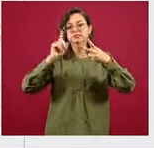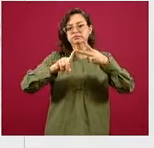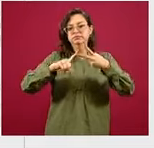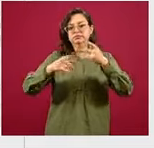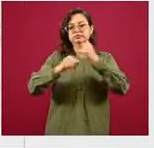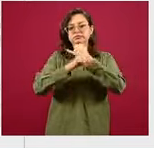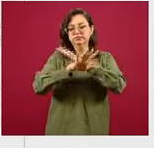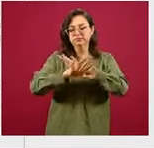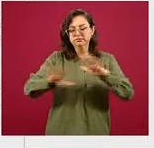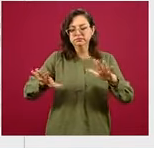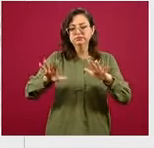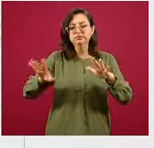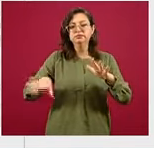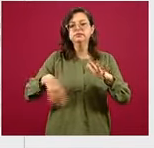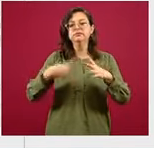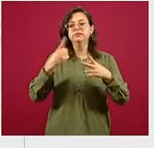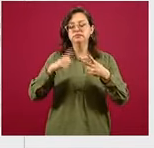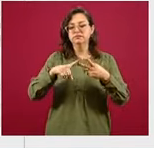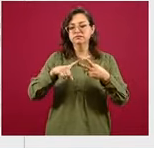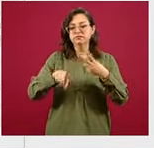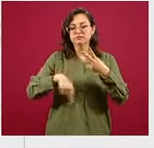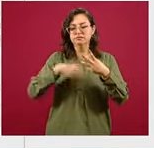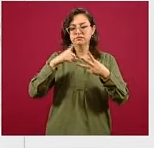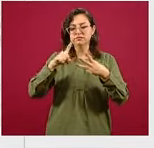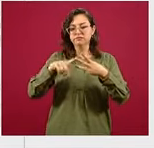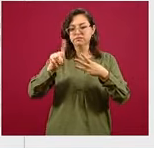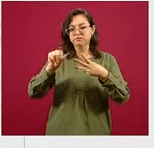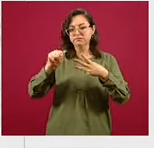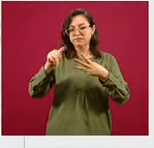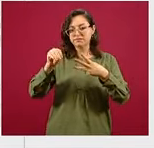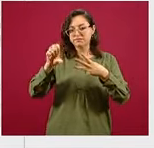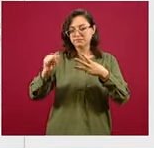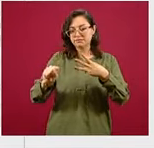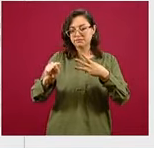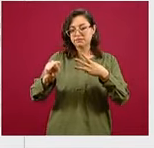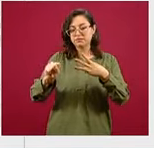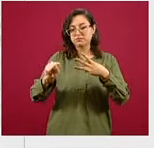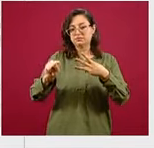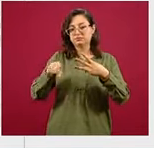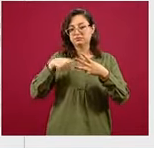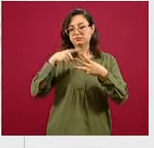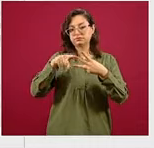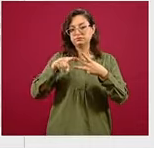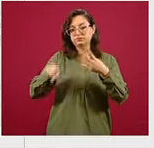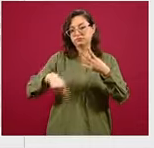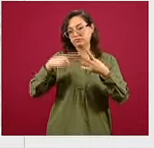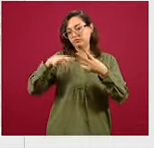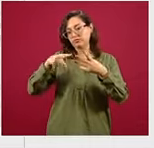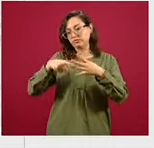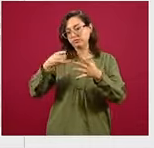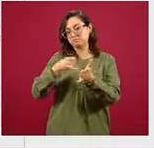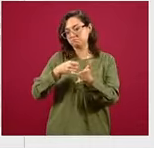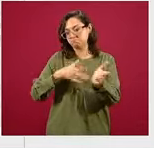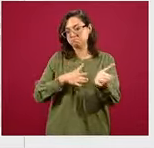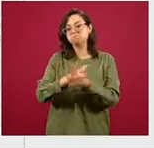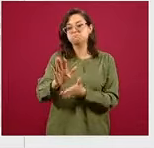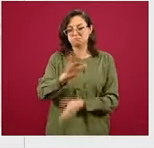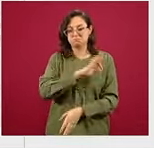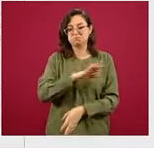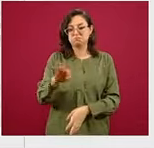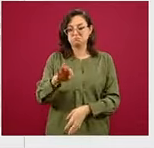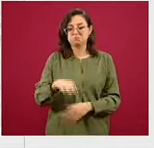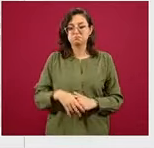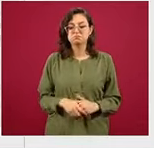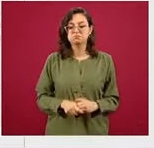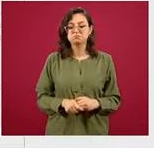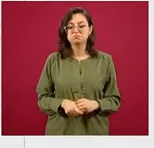datos, produce la base de datos en estos formatos, o imprimir y directamente se va a la